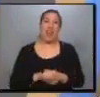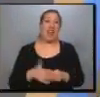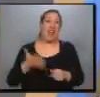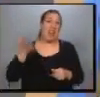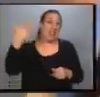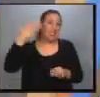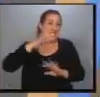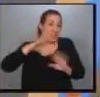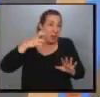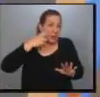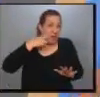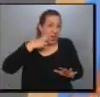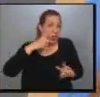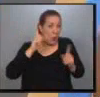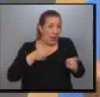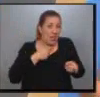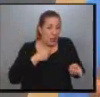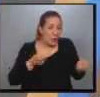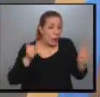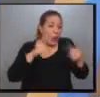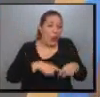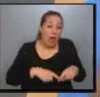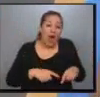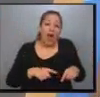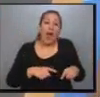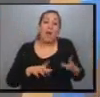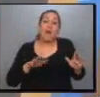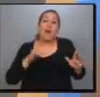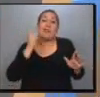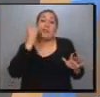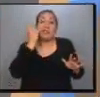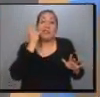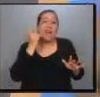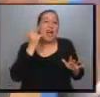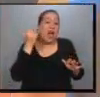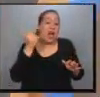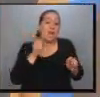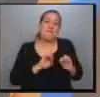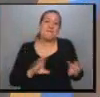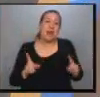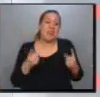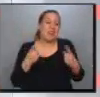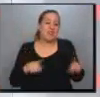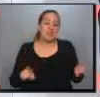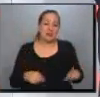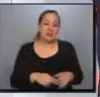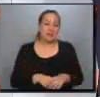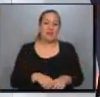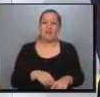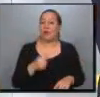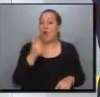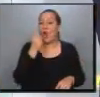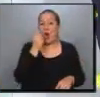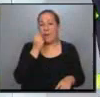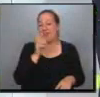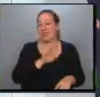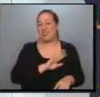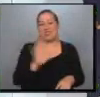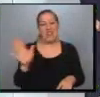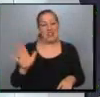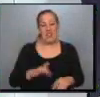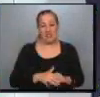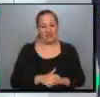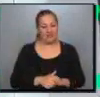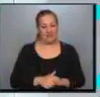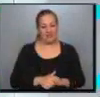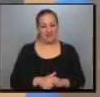caducó y aunque intentas recuperarlo, por ahí ya algo quedó resquebrajado y no va a ser igual a la relación. Ese hombre ya no existe. Para